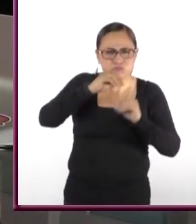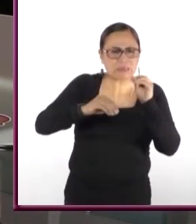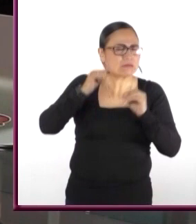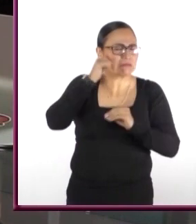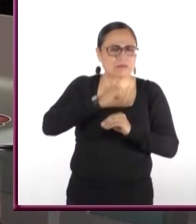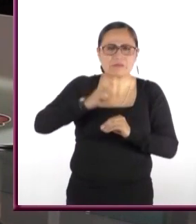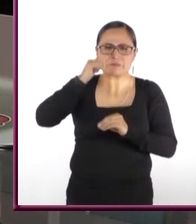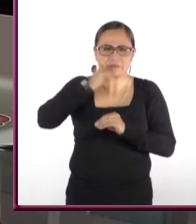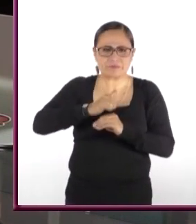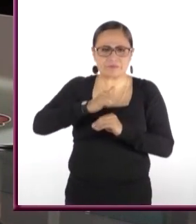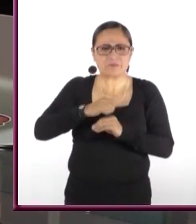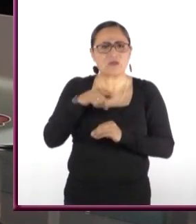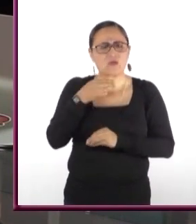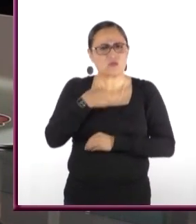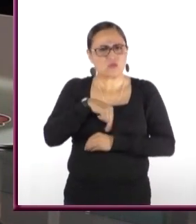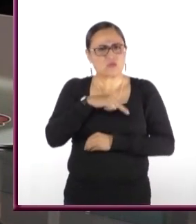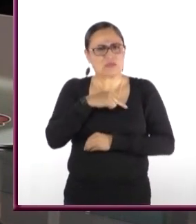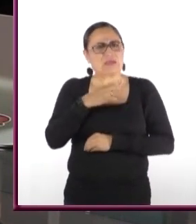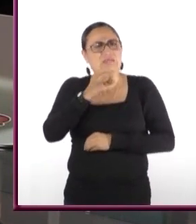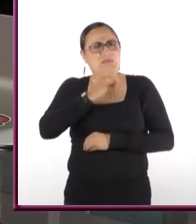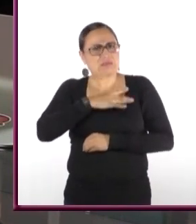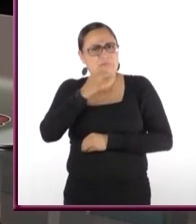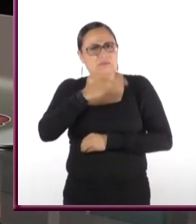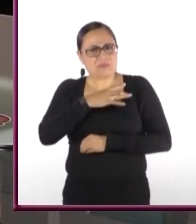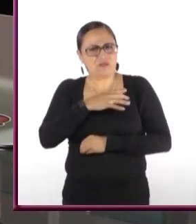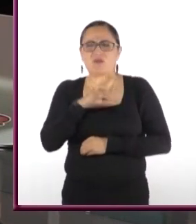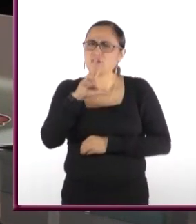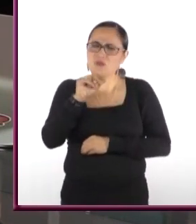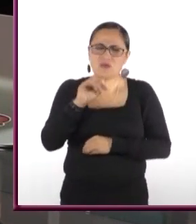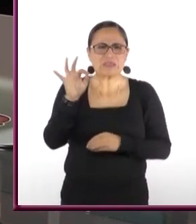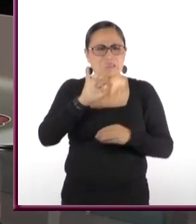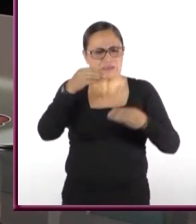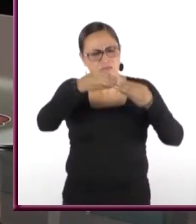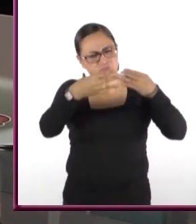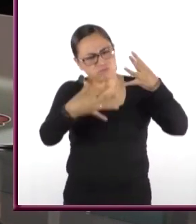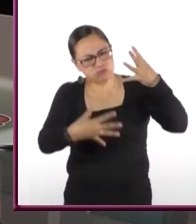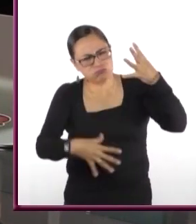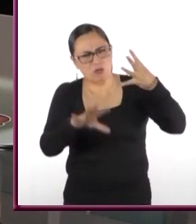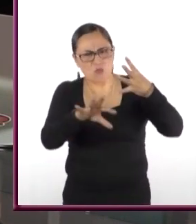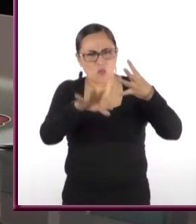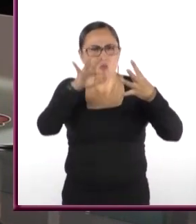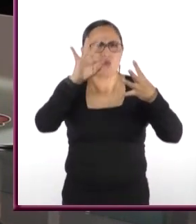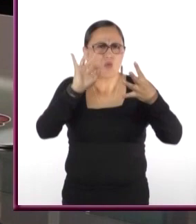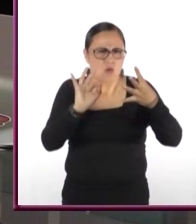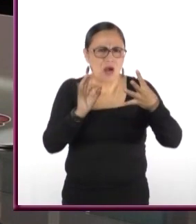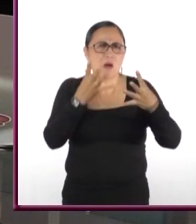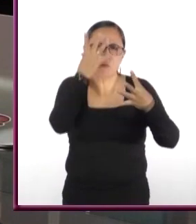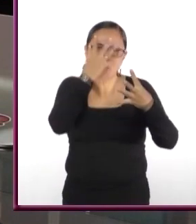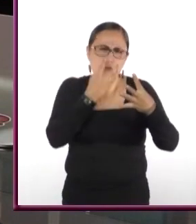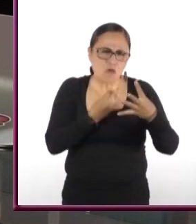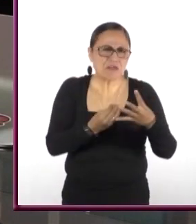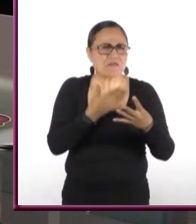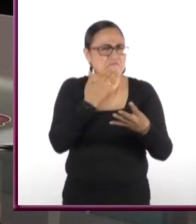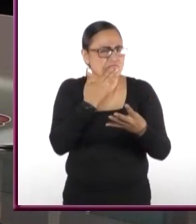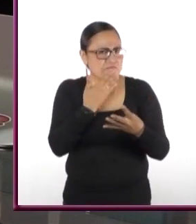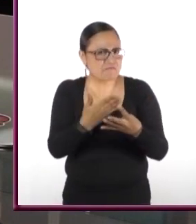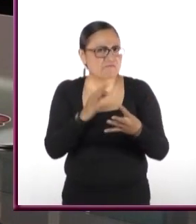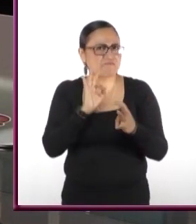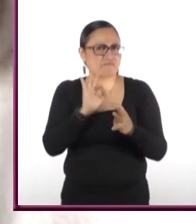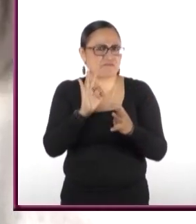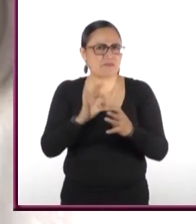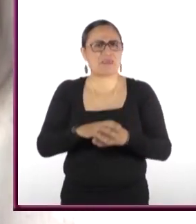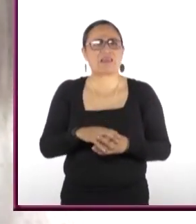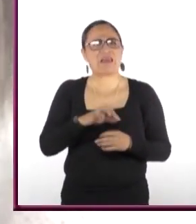las matemáticas. Entonces no hay que tenerle miedo. Seguro encuentras algo bonito, divertido, que